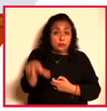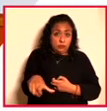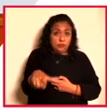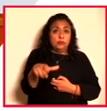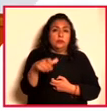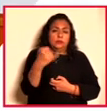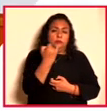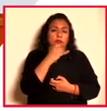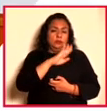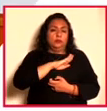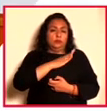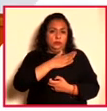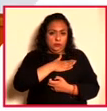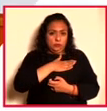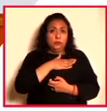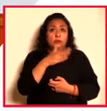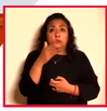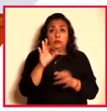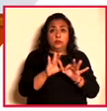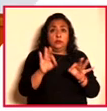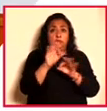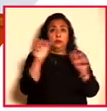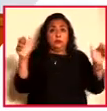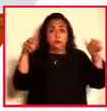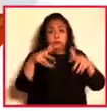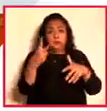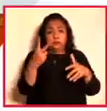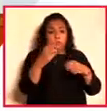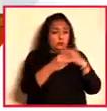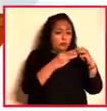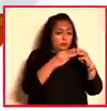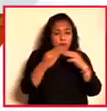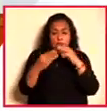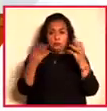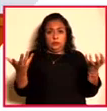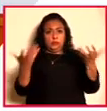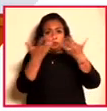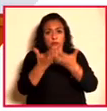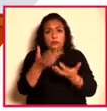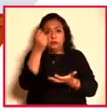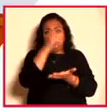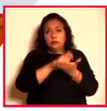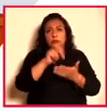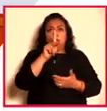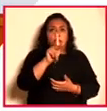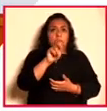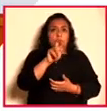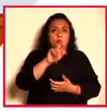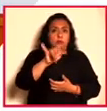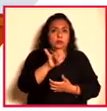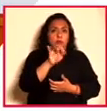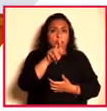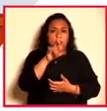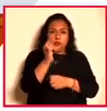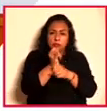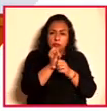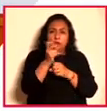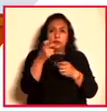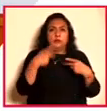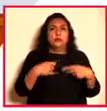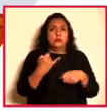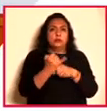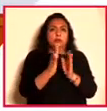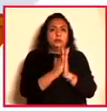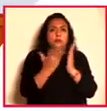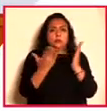castellano, y figura protagónica del encuentro de dos mundos. El escritor Pedro J. Fernández explora este personaje en su libro